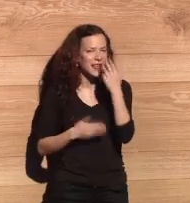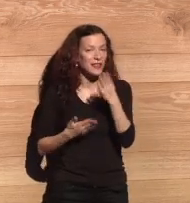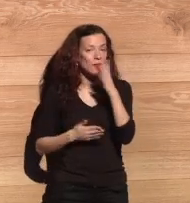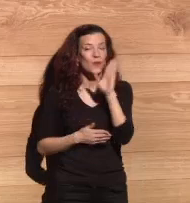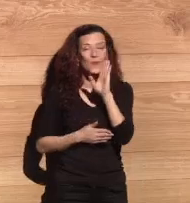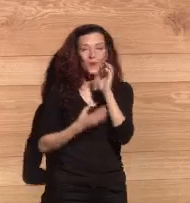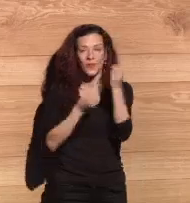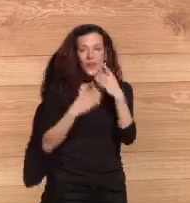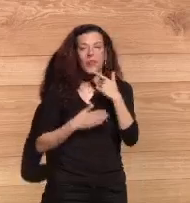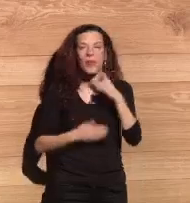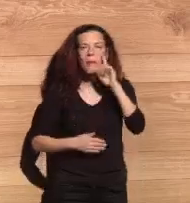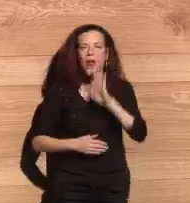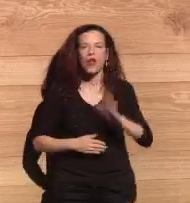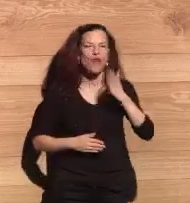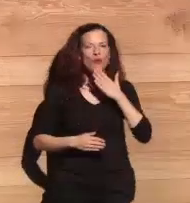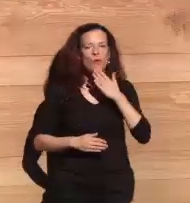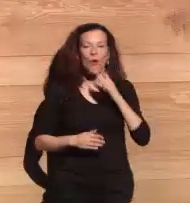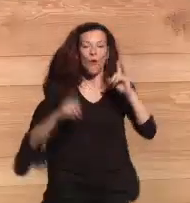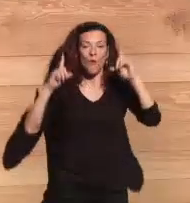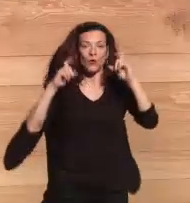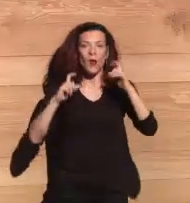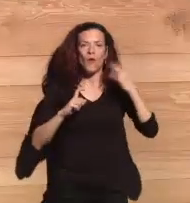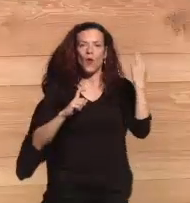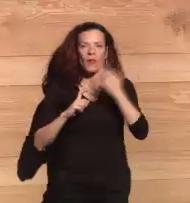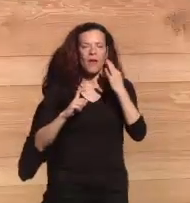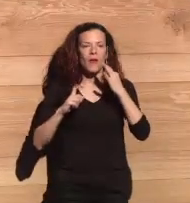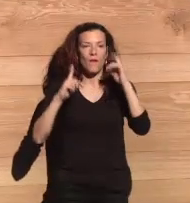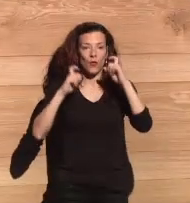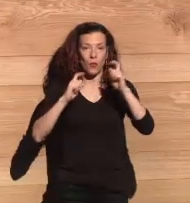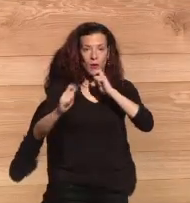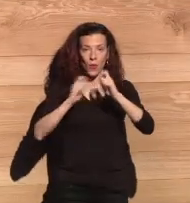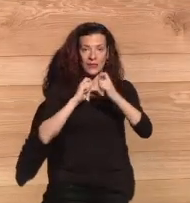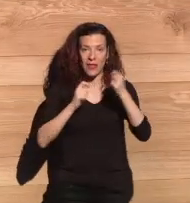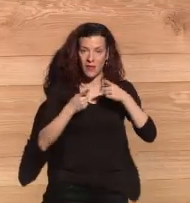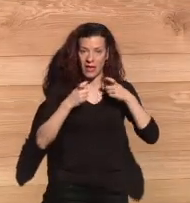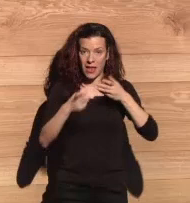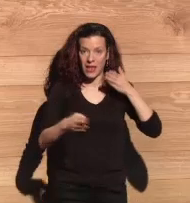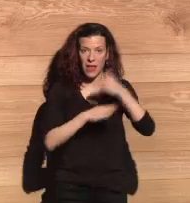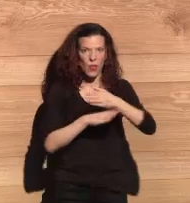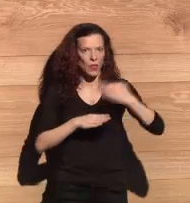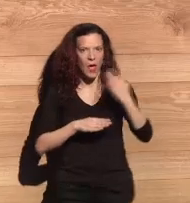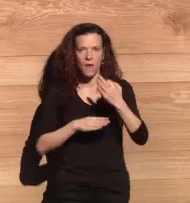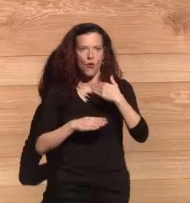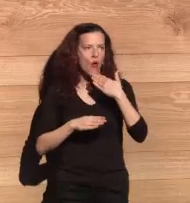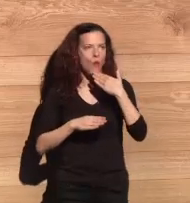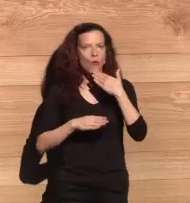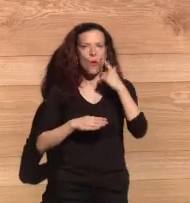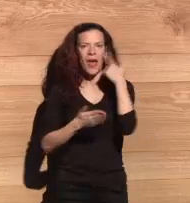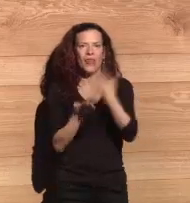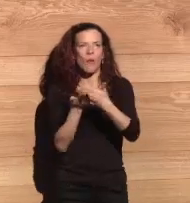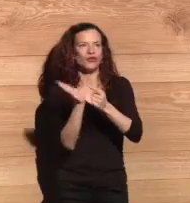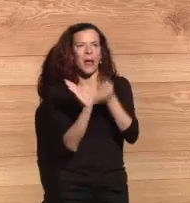¿no?, y decía, bueno, es que parece como que el fotógrafo tiene que hacer, el fotoperiodista tiene que ir a una guerra como para demostrar que